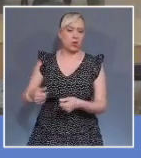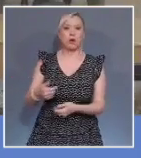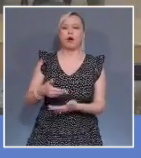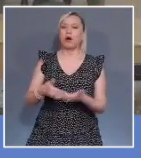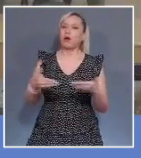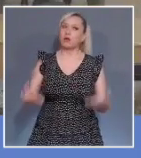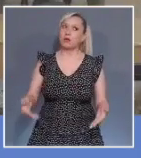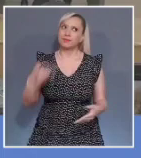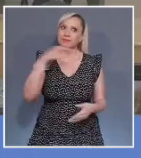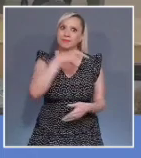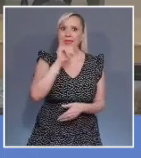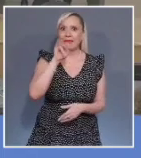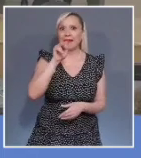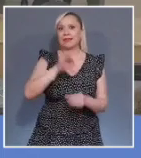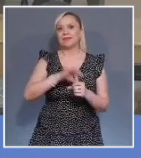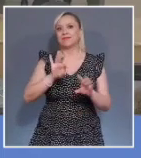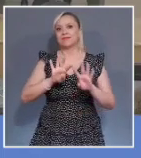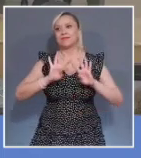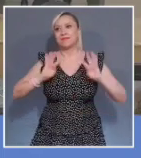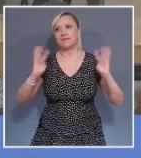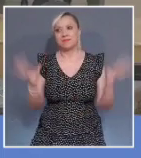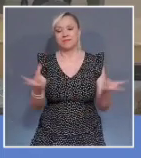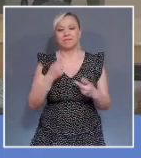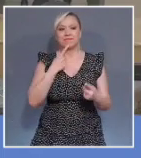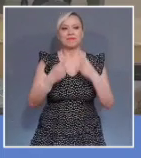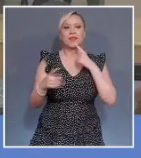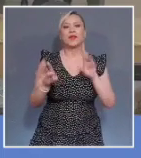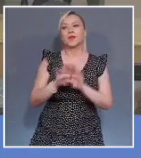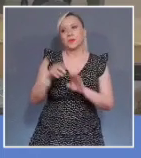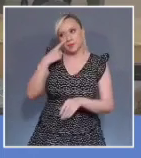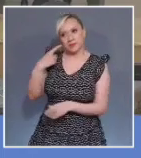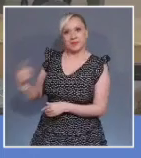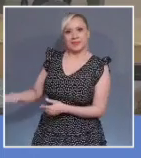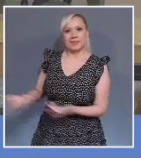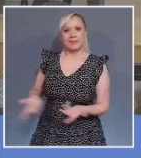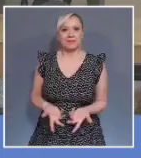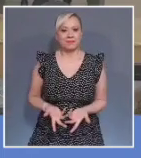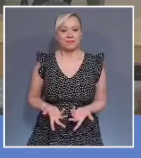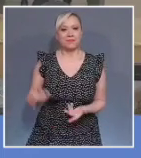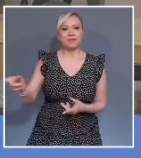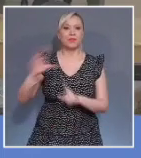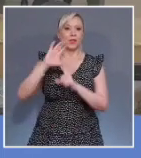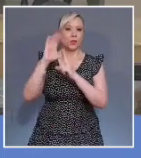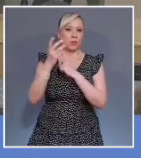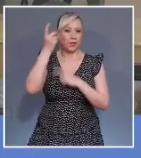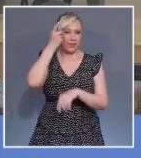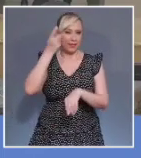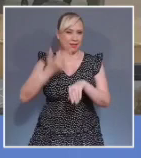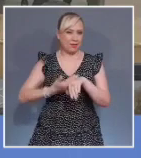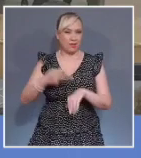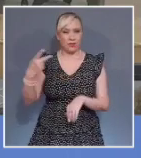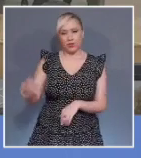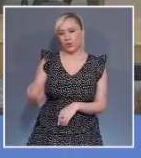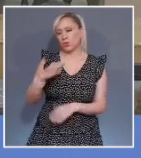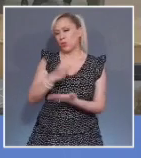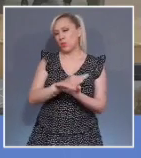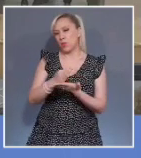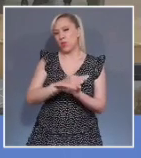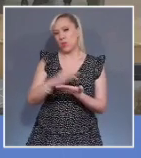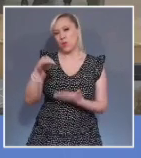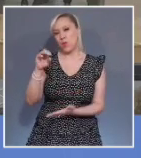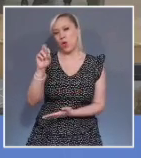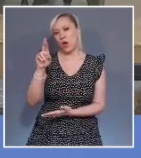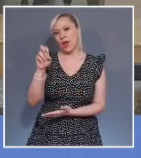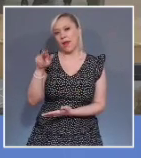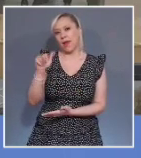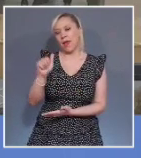INE pronunciarse sobre este asunto. El comité directivo de Morena en la capital del país reportó un remanente de